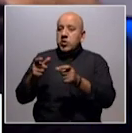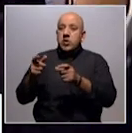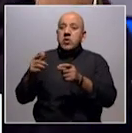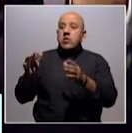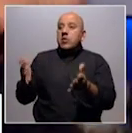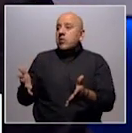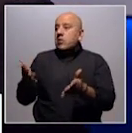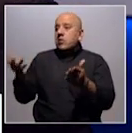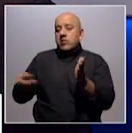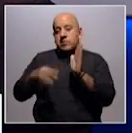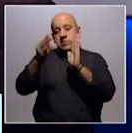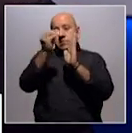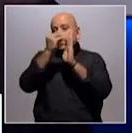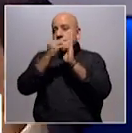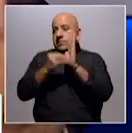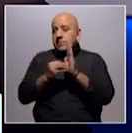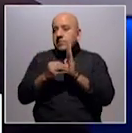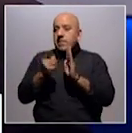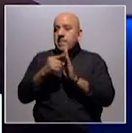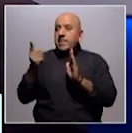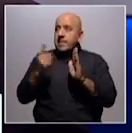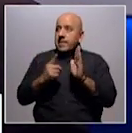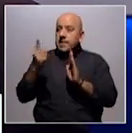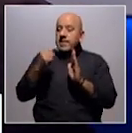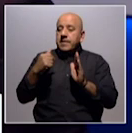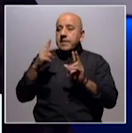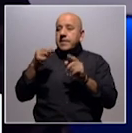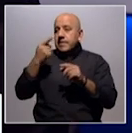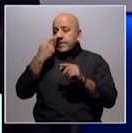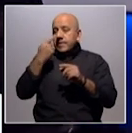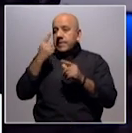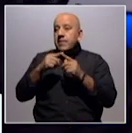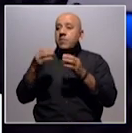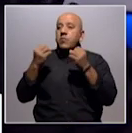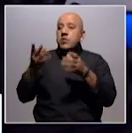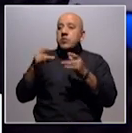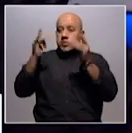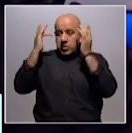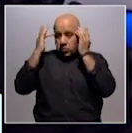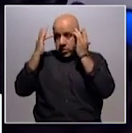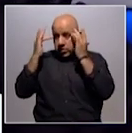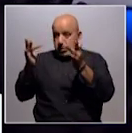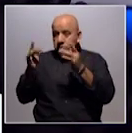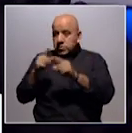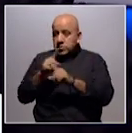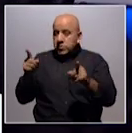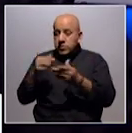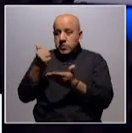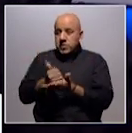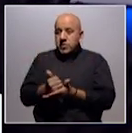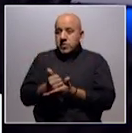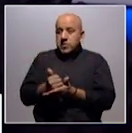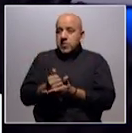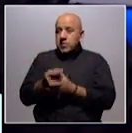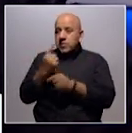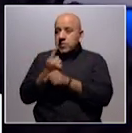aparecían rankeados más arriba en el interés ciudadano por eso la educación no no no estaba en el primer